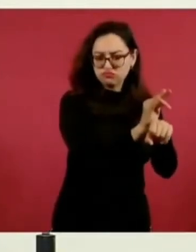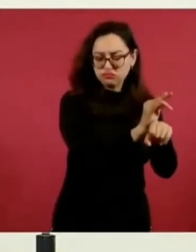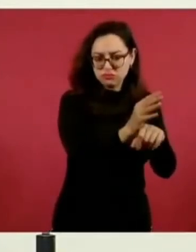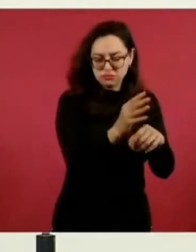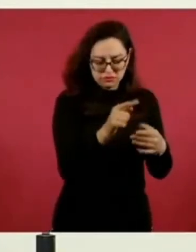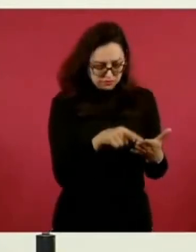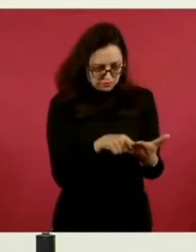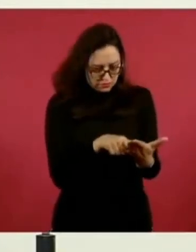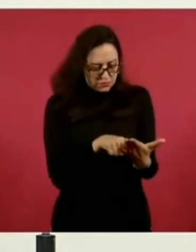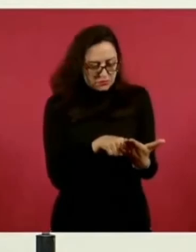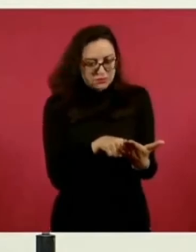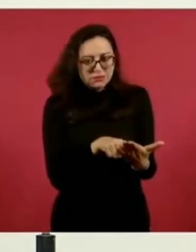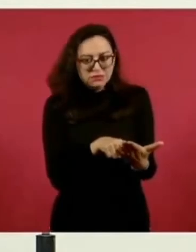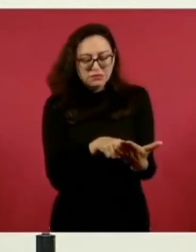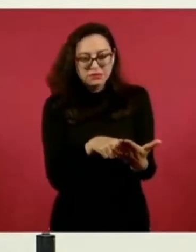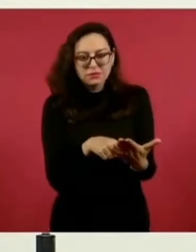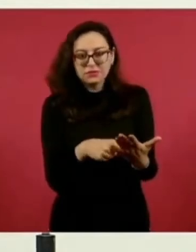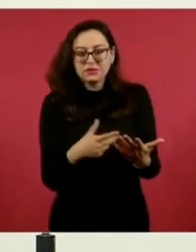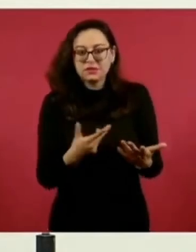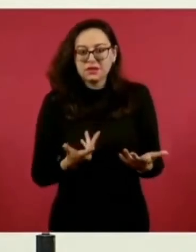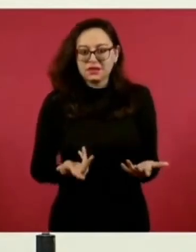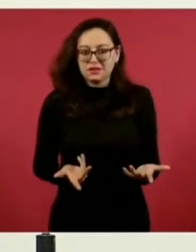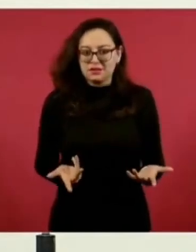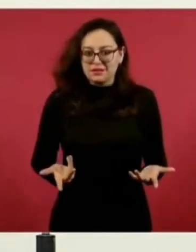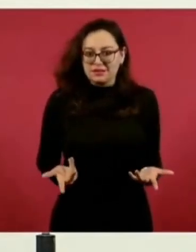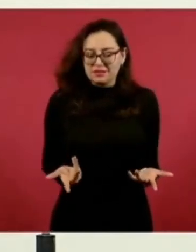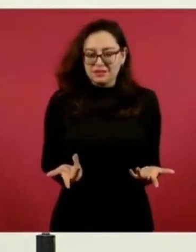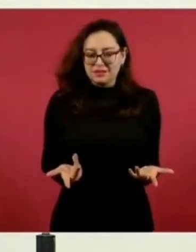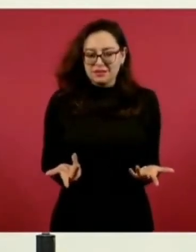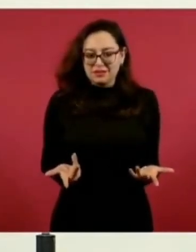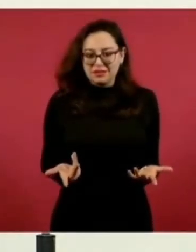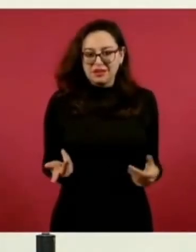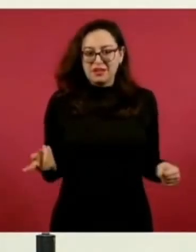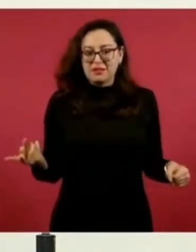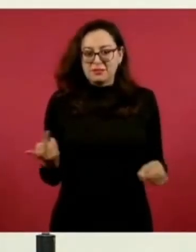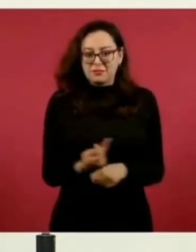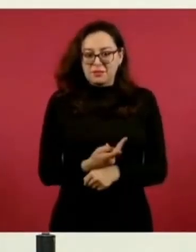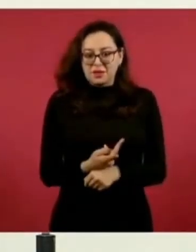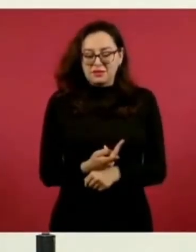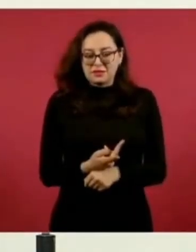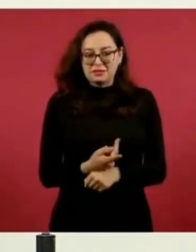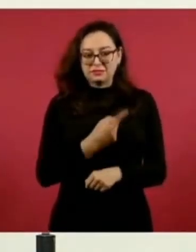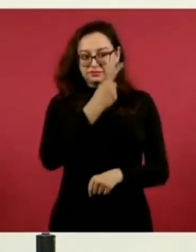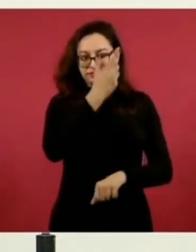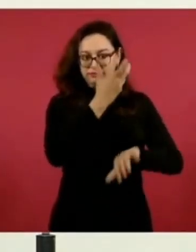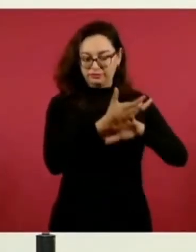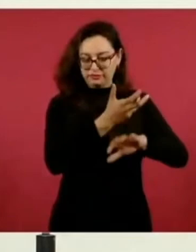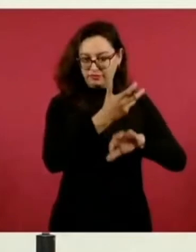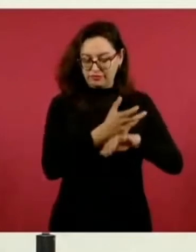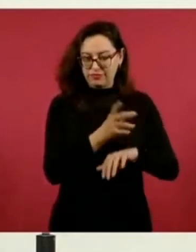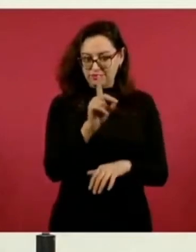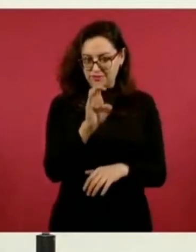integrantes del Departamento de Seguridad de Estados Unidos, al que pertenece la DEA,